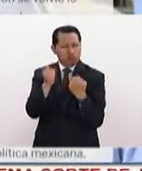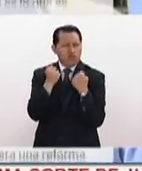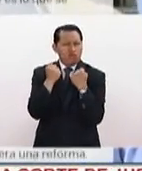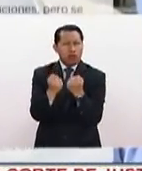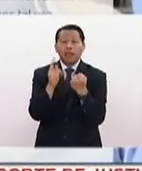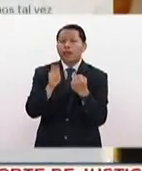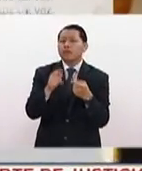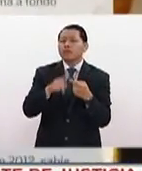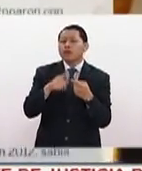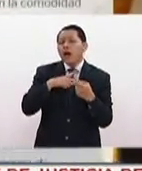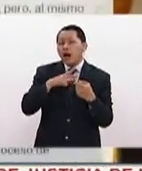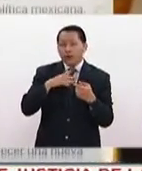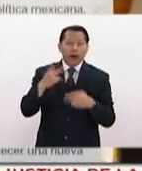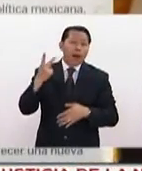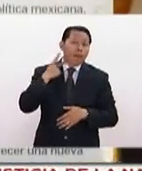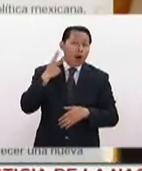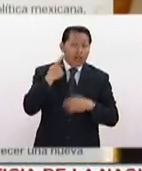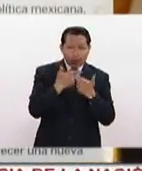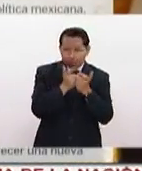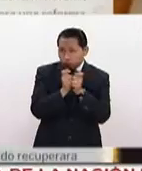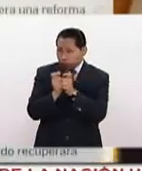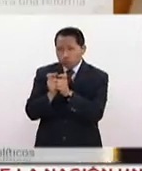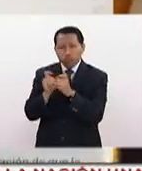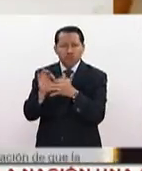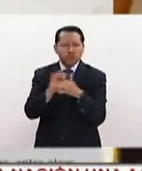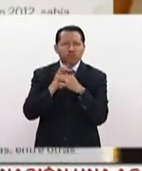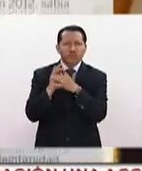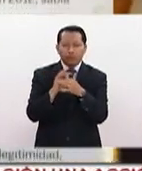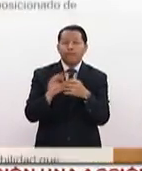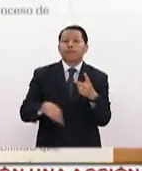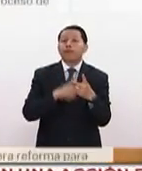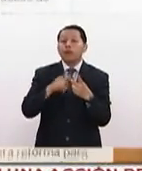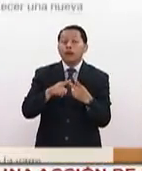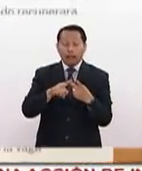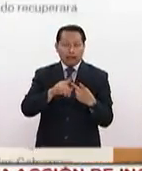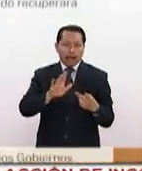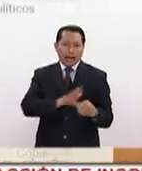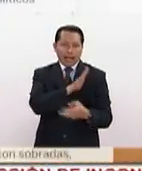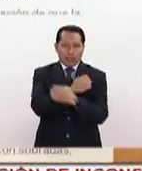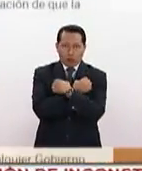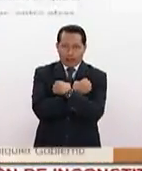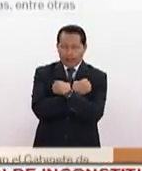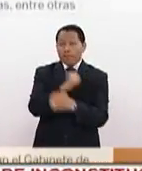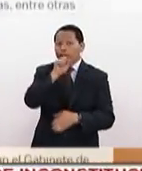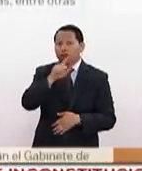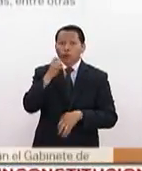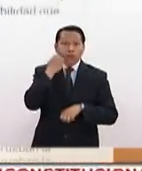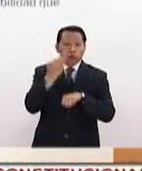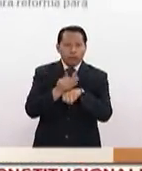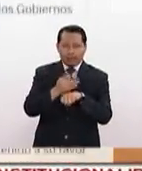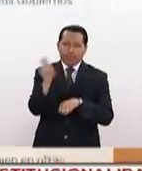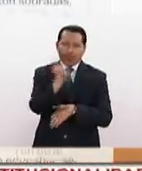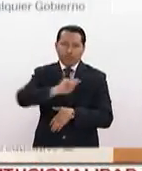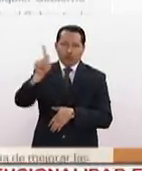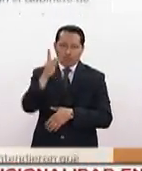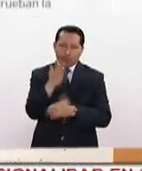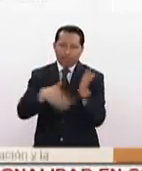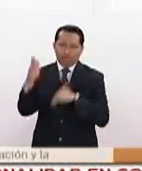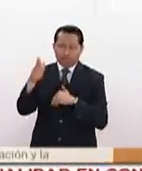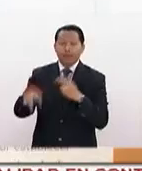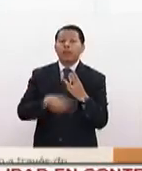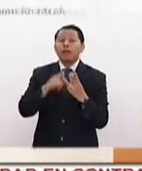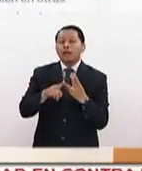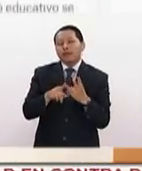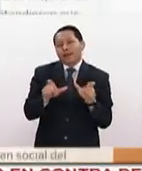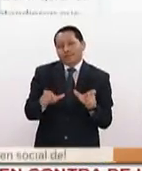el consenso de las fuerzas políticas para su consolidación, asegurar la calidad educativa para que los estudiantes tengan éxito profesional, movilidad social